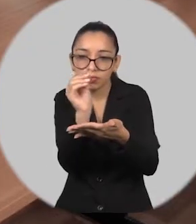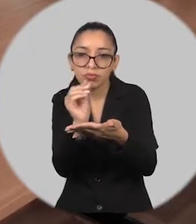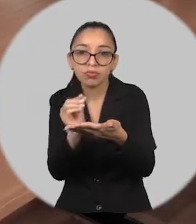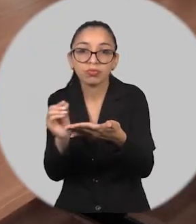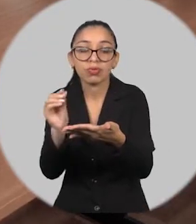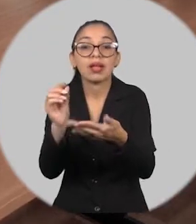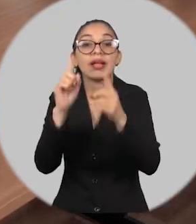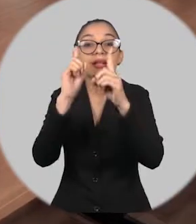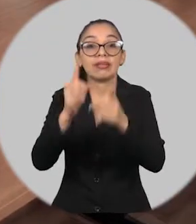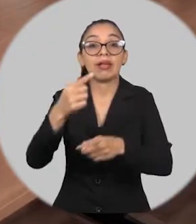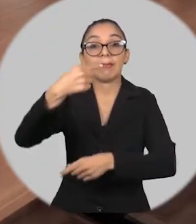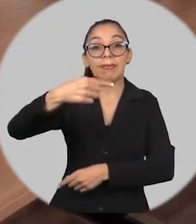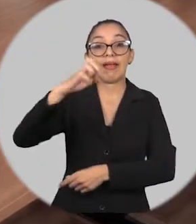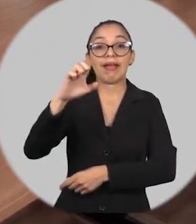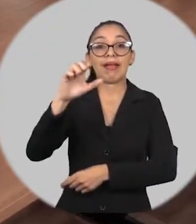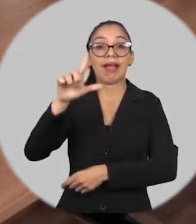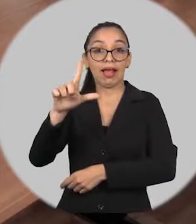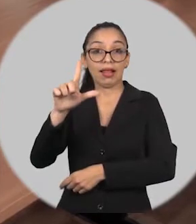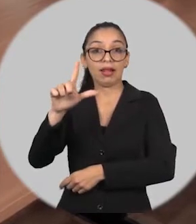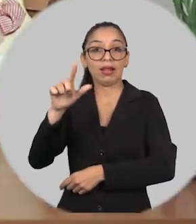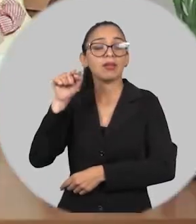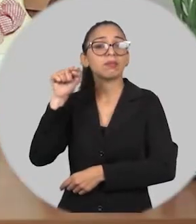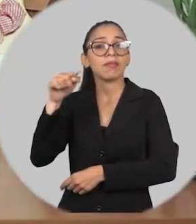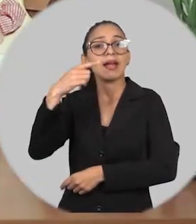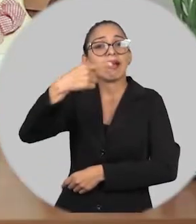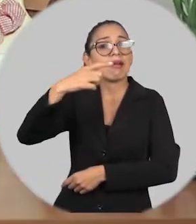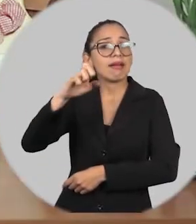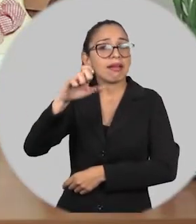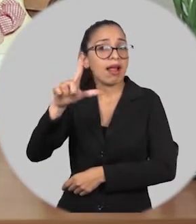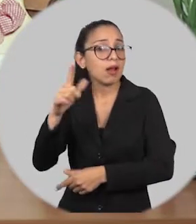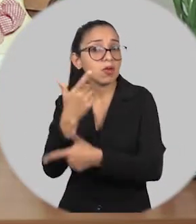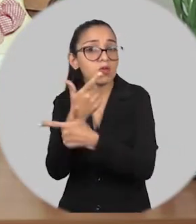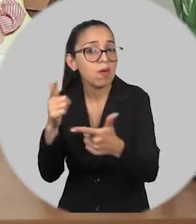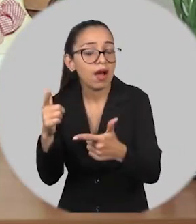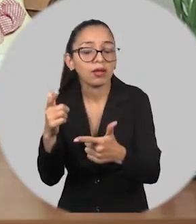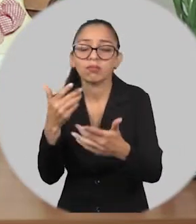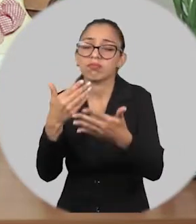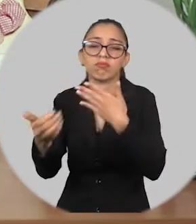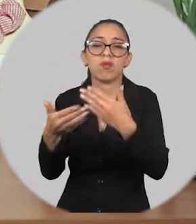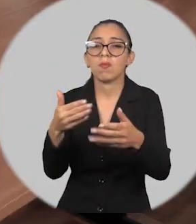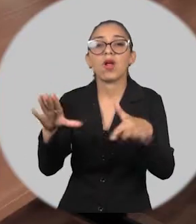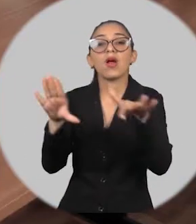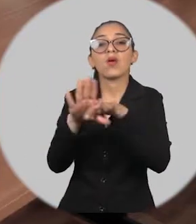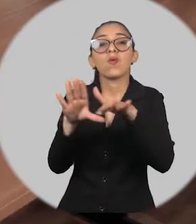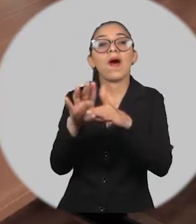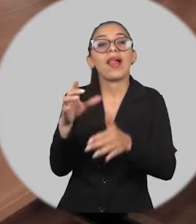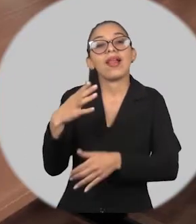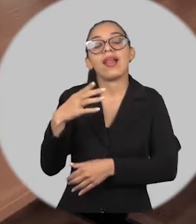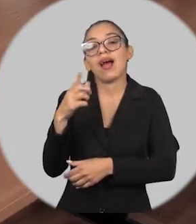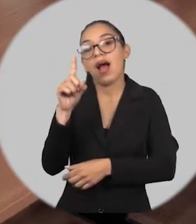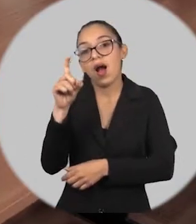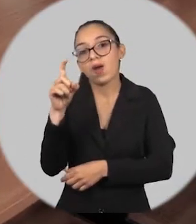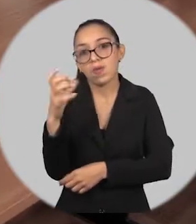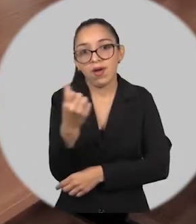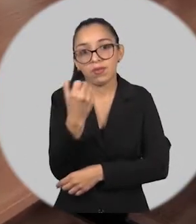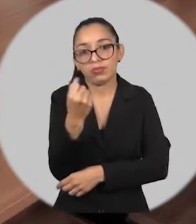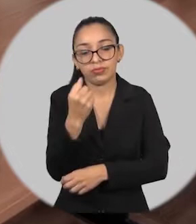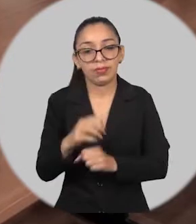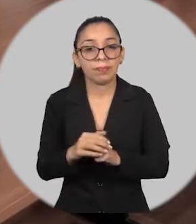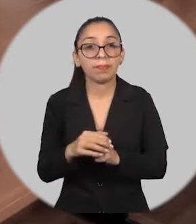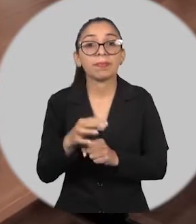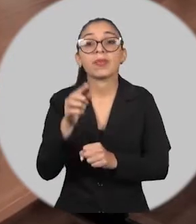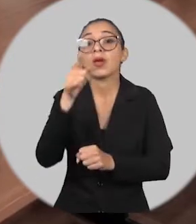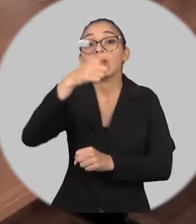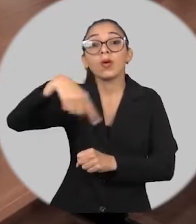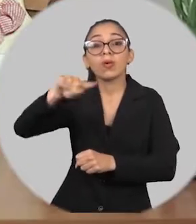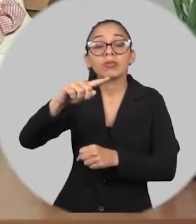un gel para matizar. Si no tienen gel para matizar, pueden usar tranquilamente un poquitito de agua. En las pinturas acrílicas nunca